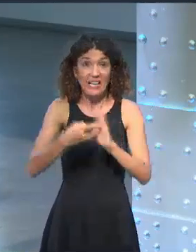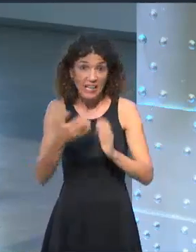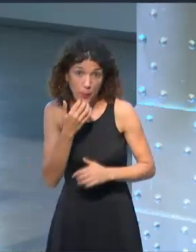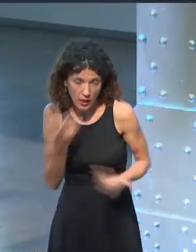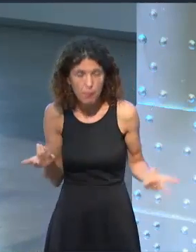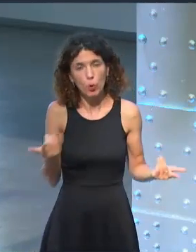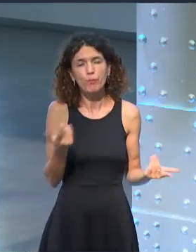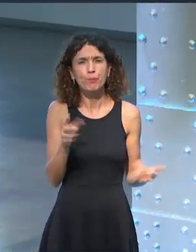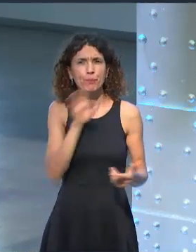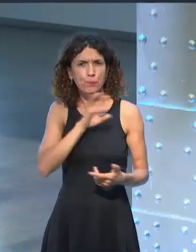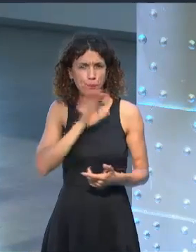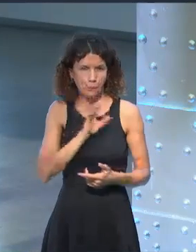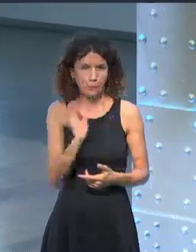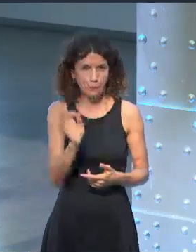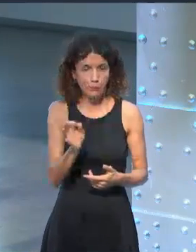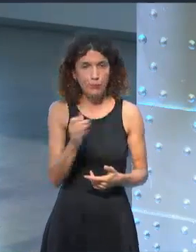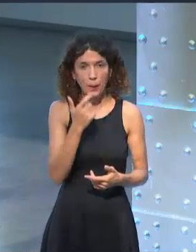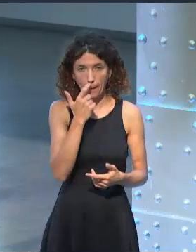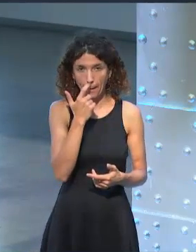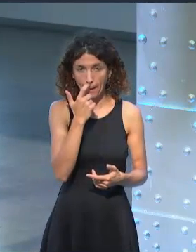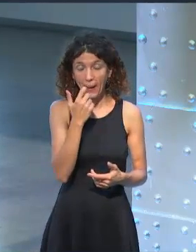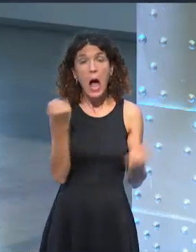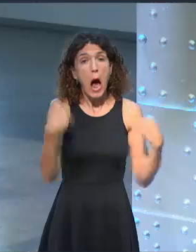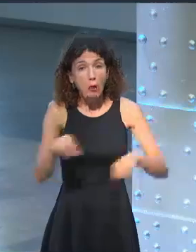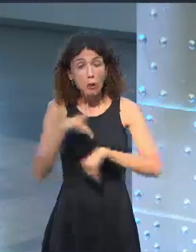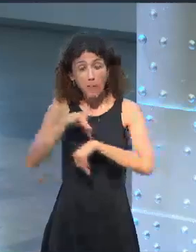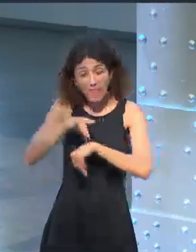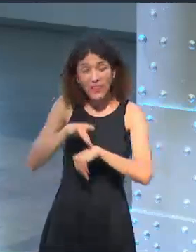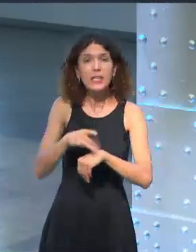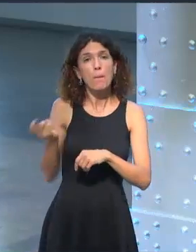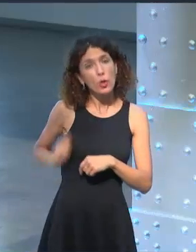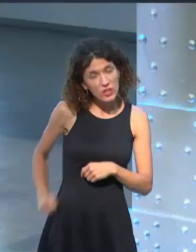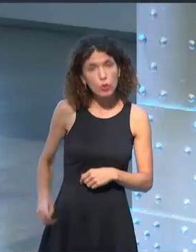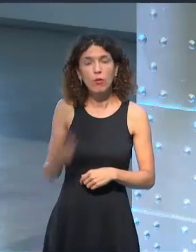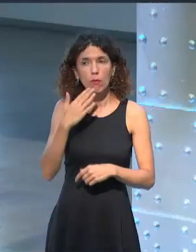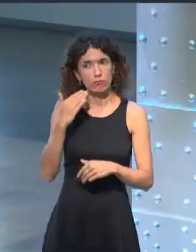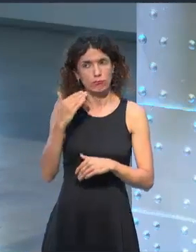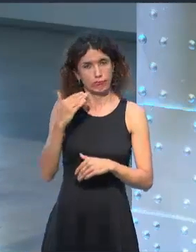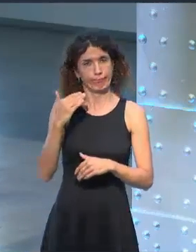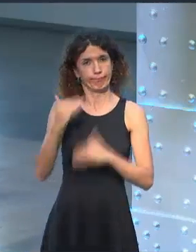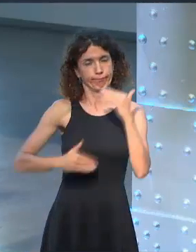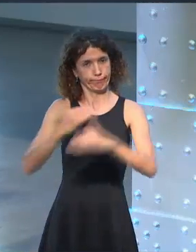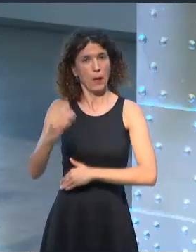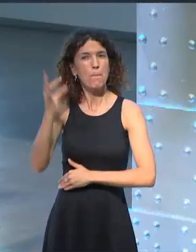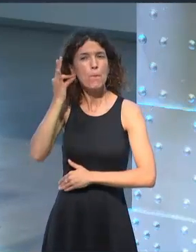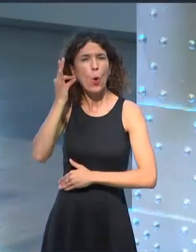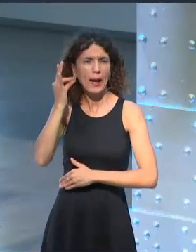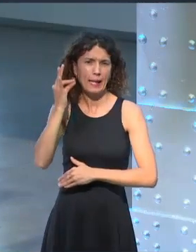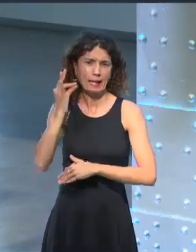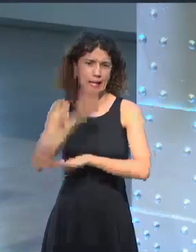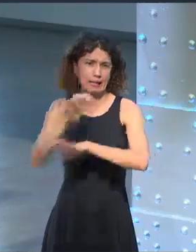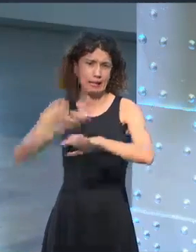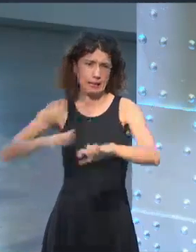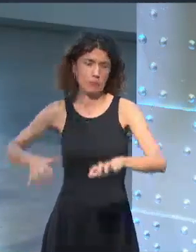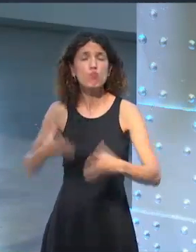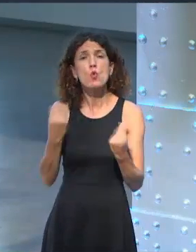ingenierías. Aunque curiosamente también hay que decir que, aunque la medicina es una profesión altamente feminizada, porque hay